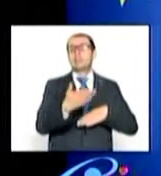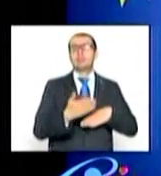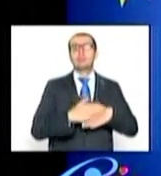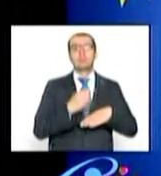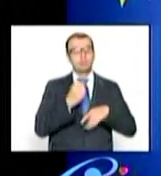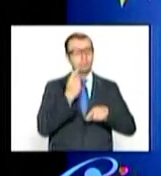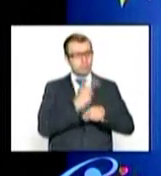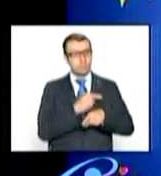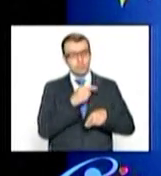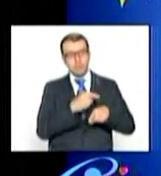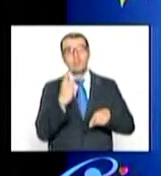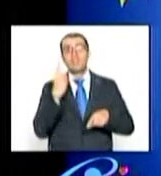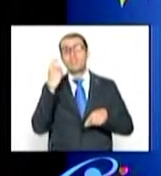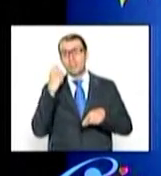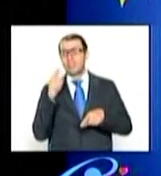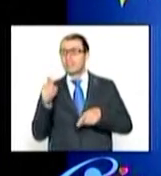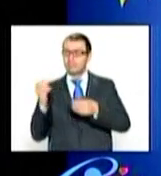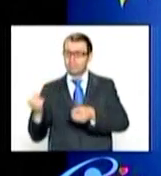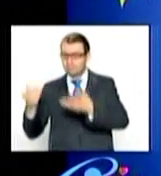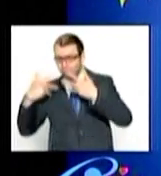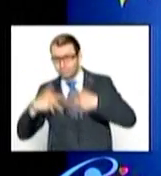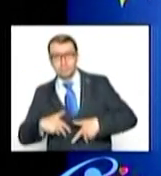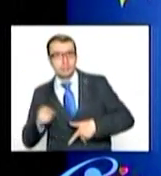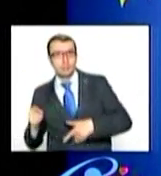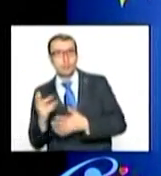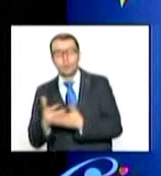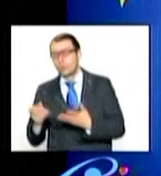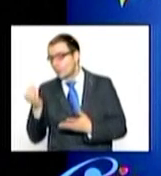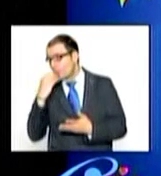a esa falta de estas sustancias tan benéficas para el cuerpo.